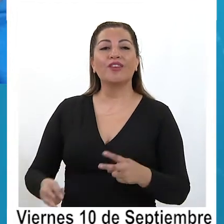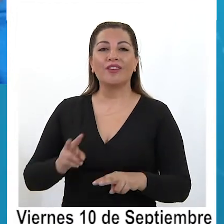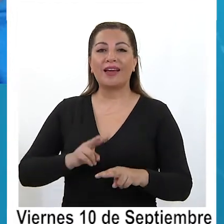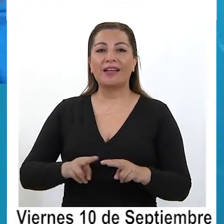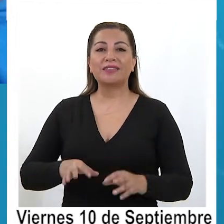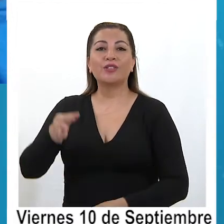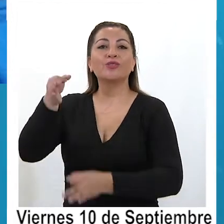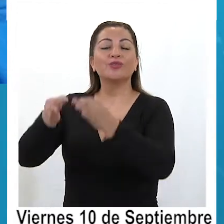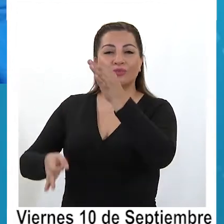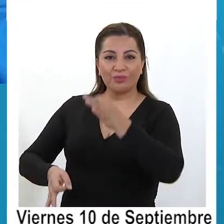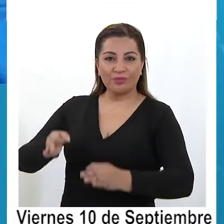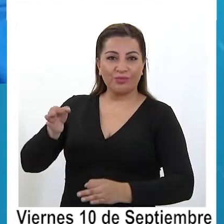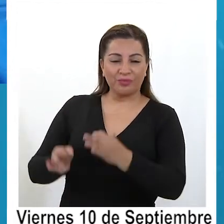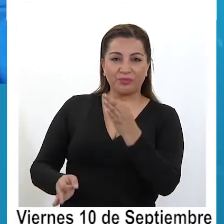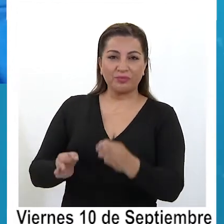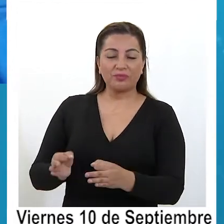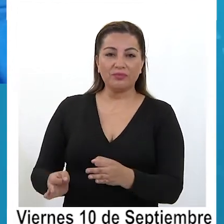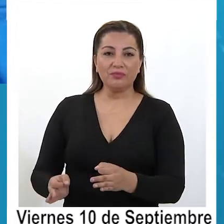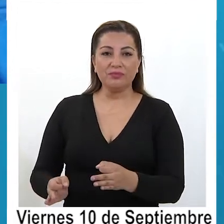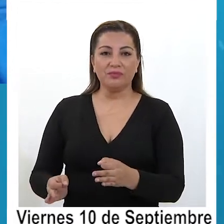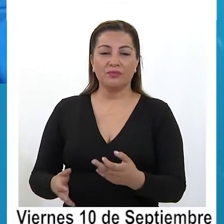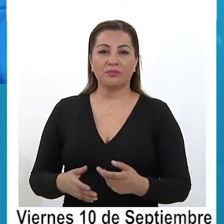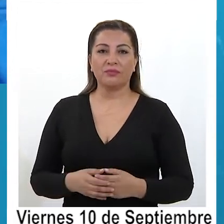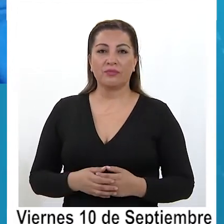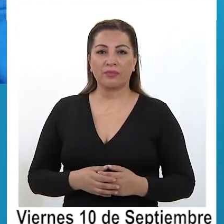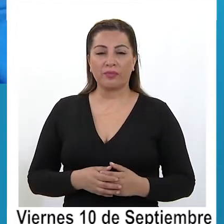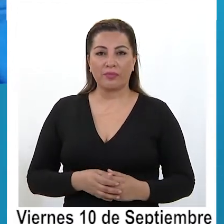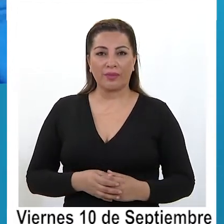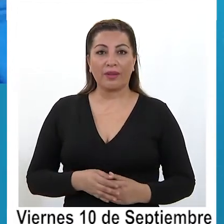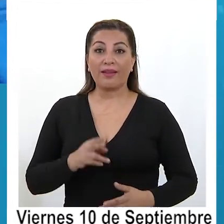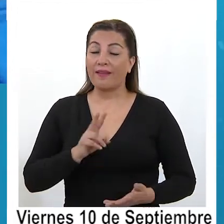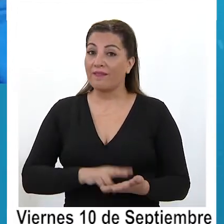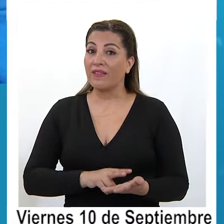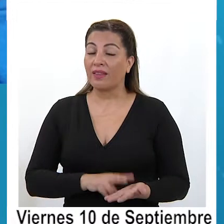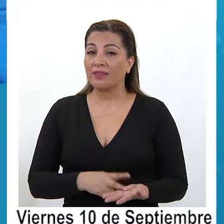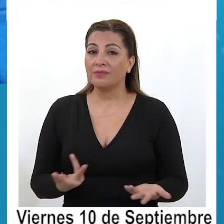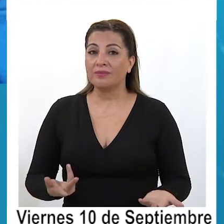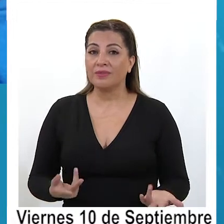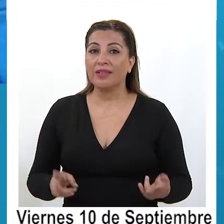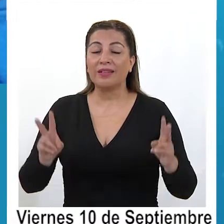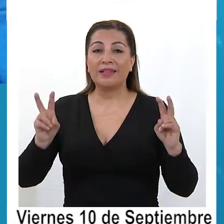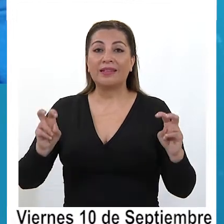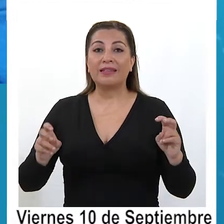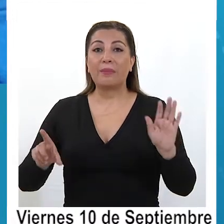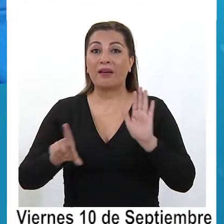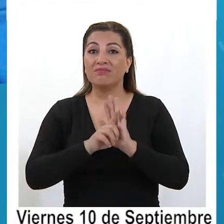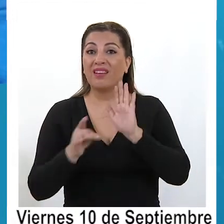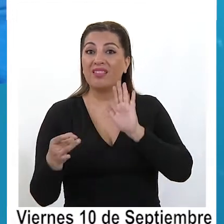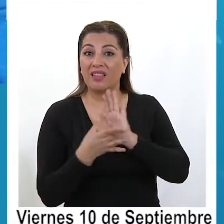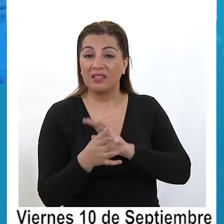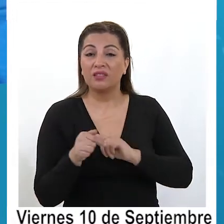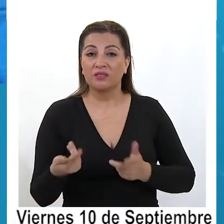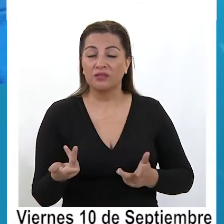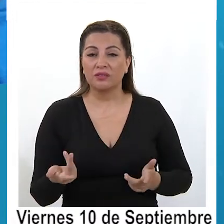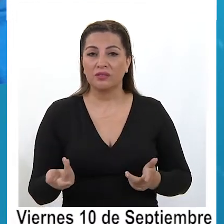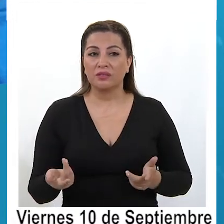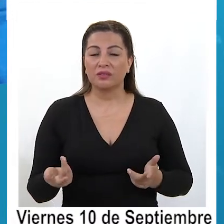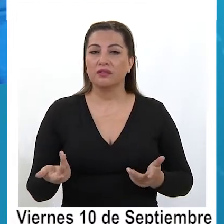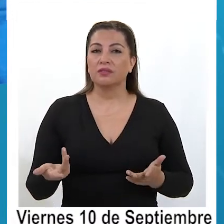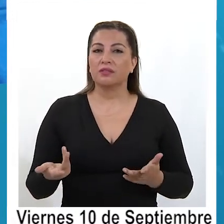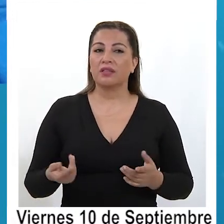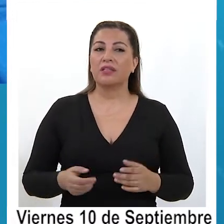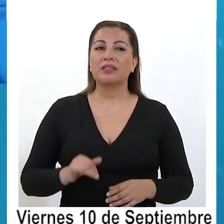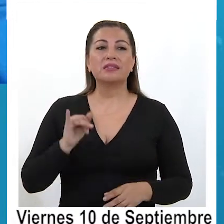delito, considerando, por cierto, estos agravantes que yo le acabo de indicar. Y la verdad que la perspectiva del delito en sí está mucho